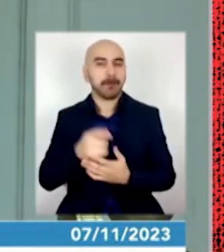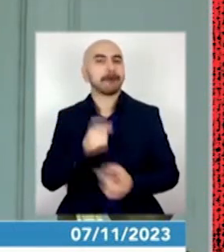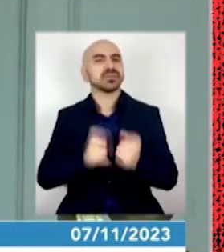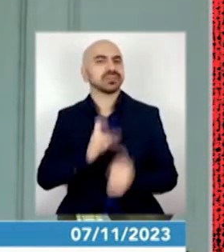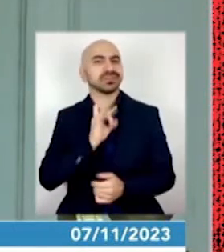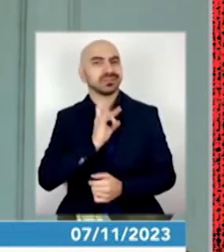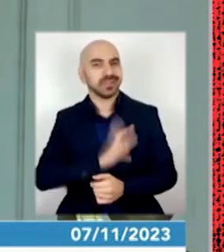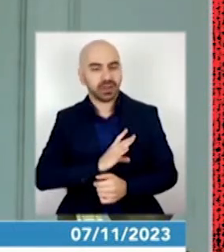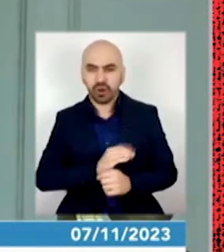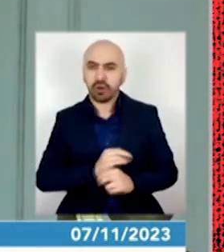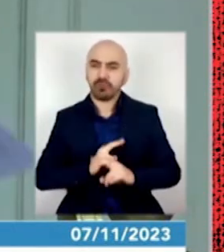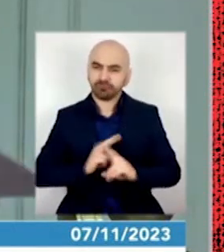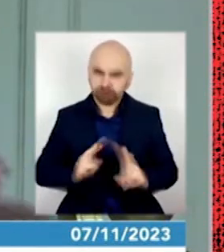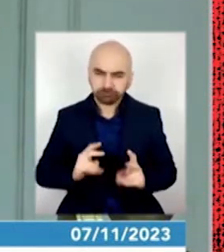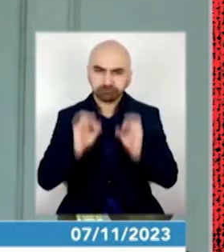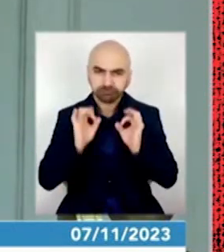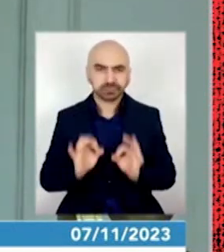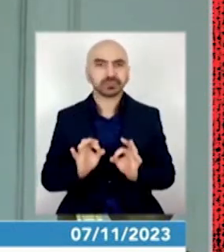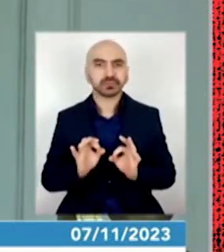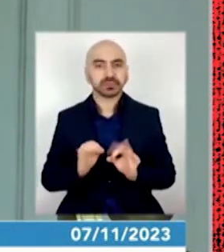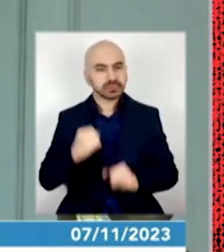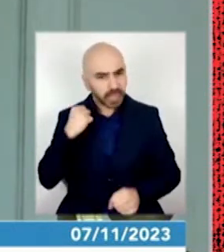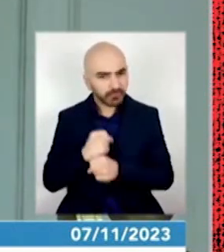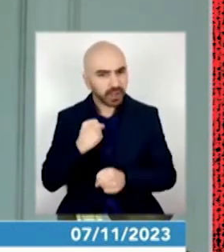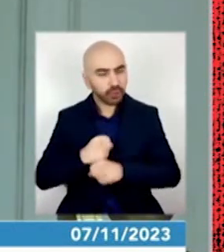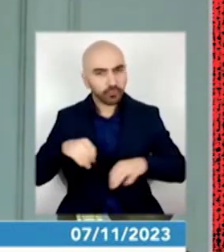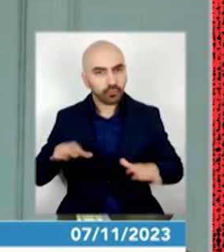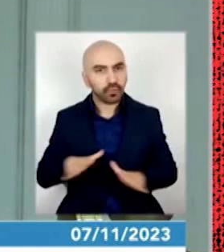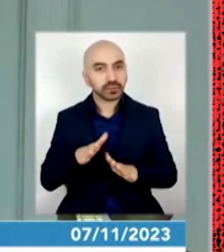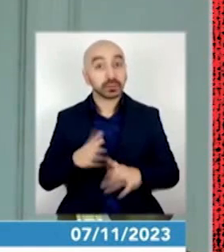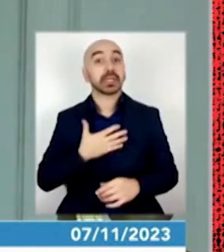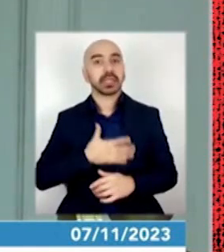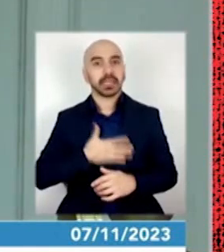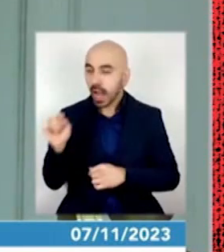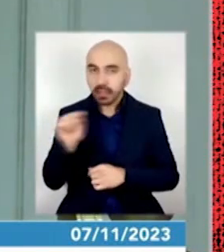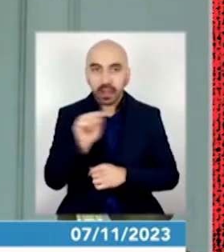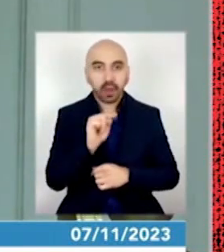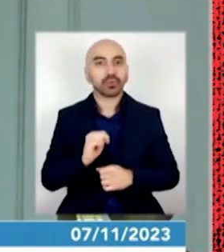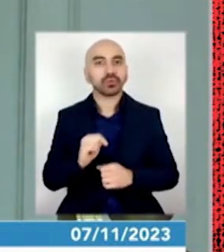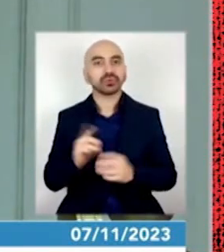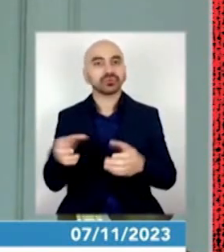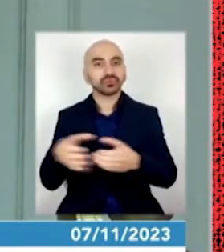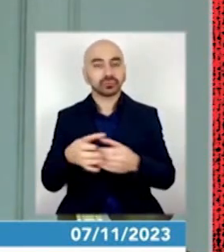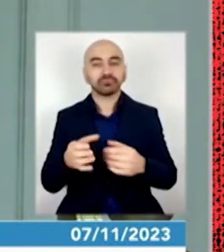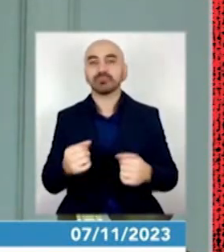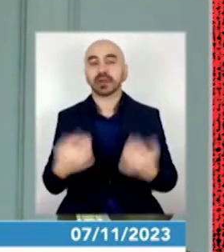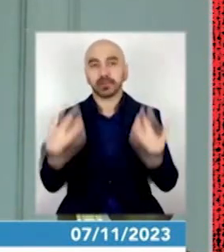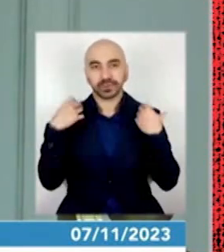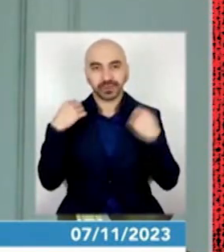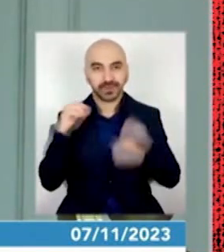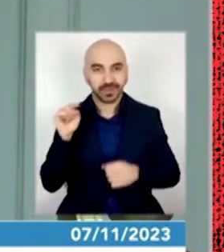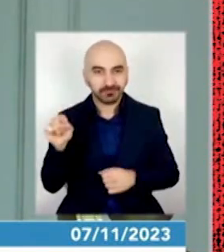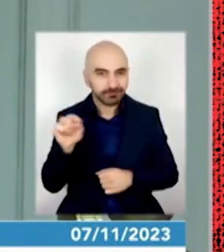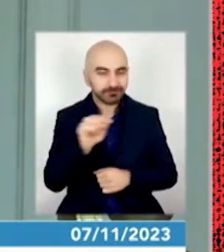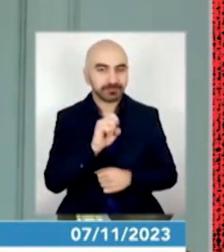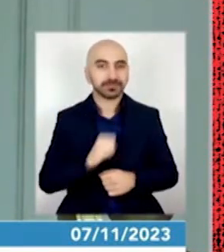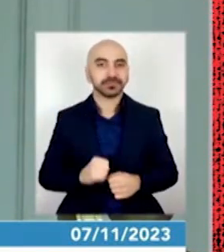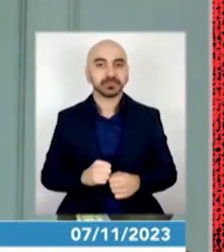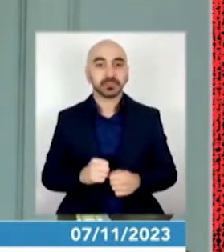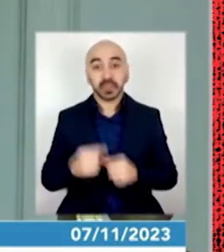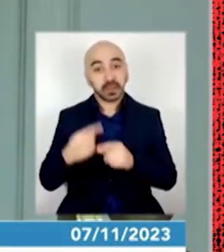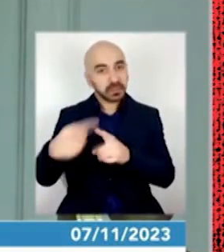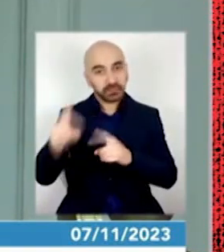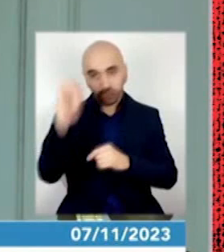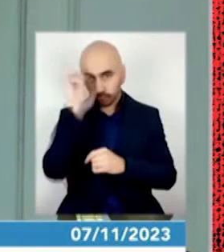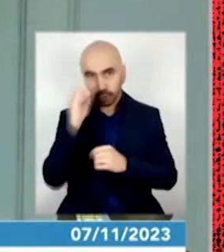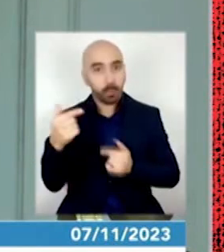te gusta el rodeo eres patriota. Y por eso, y el rodeo tampoco está en los panamericanos, o sea, no es bueno, no considerado deporte. Entonces, es todo raro, pero está bien. Yo lo que